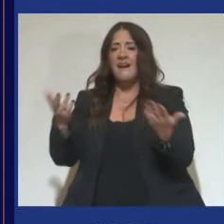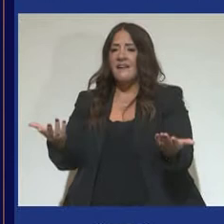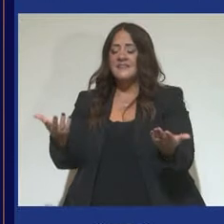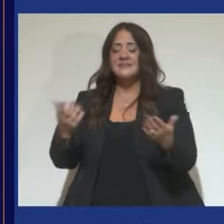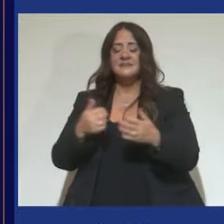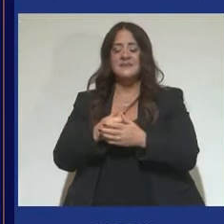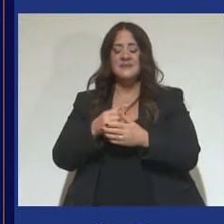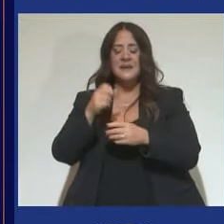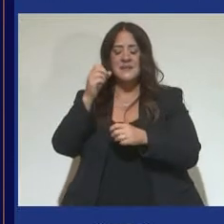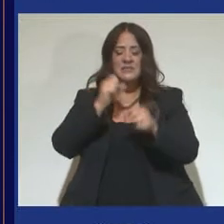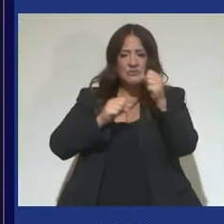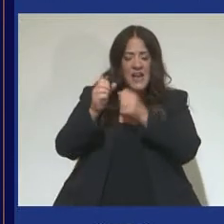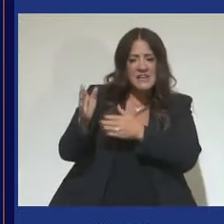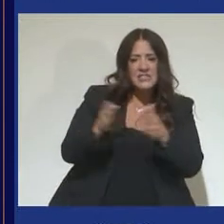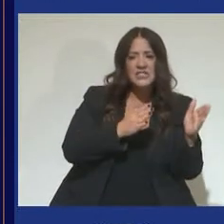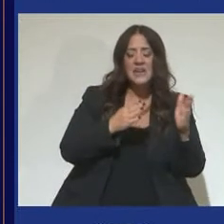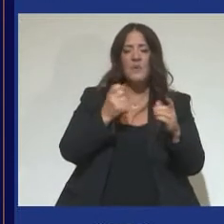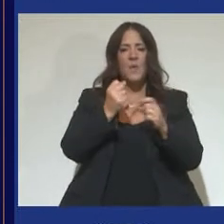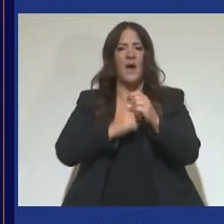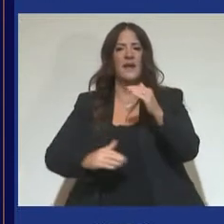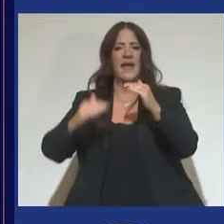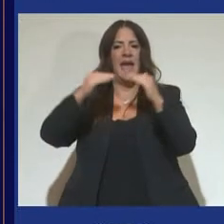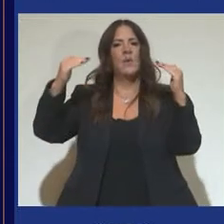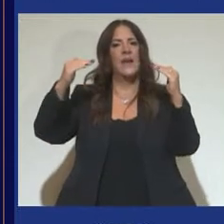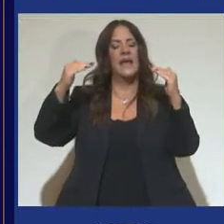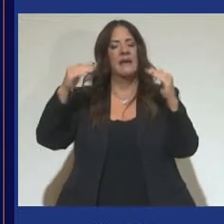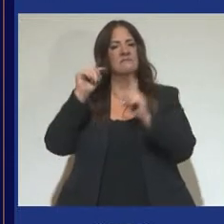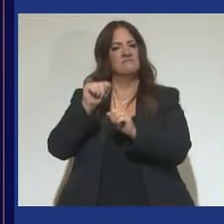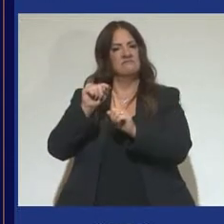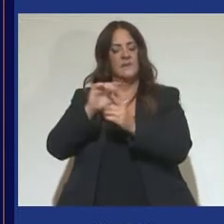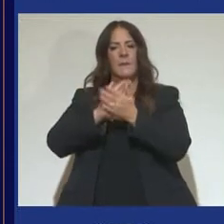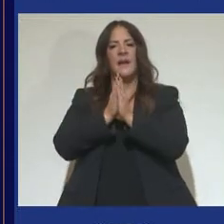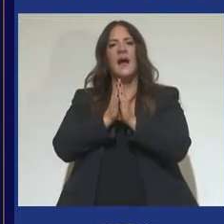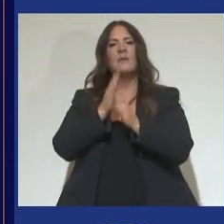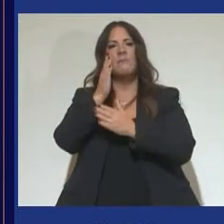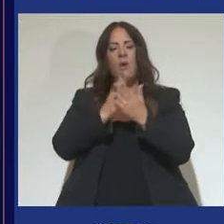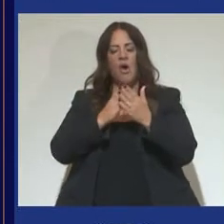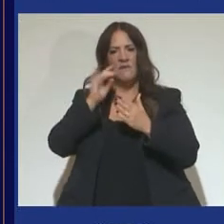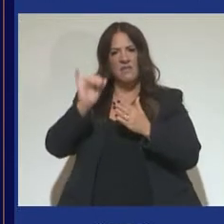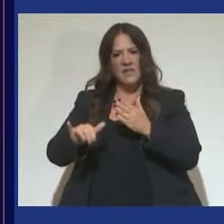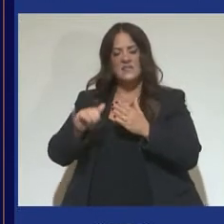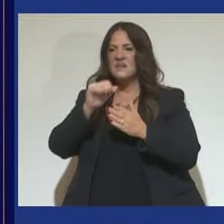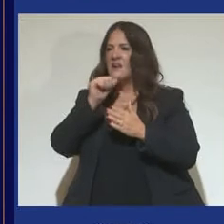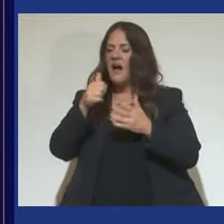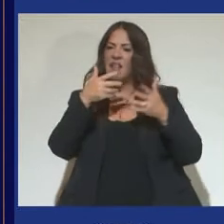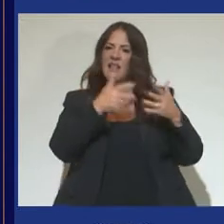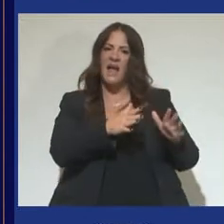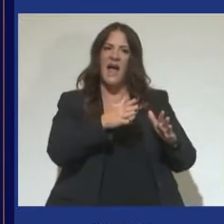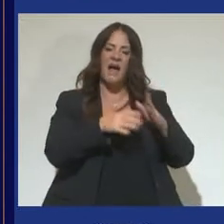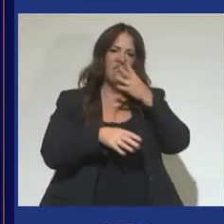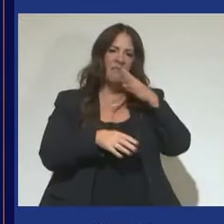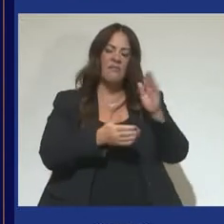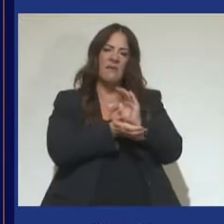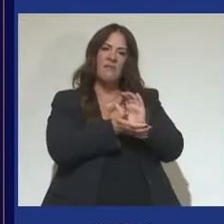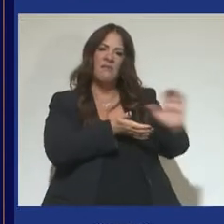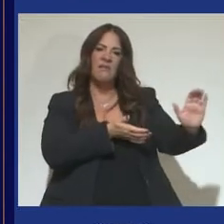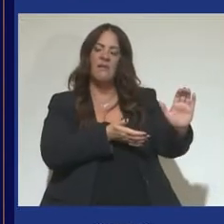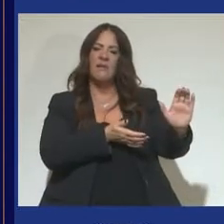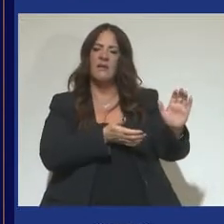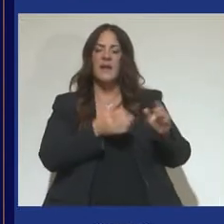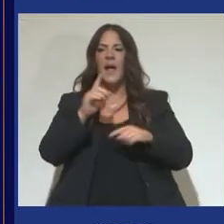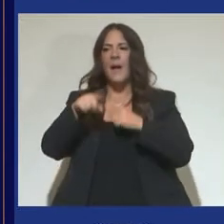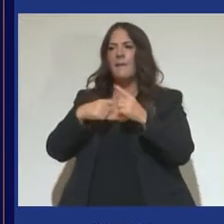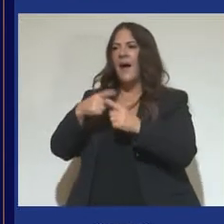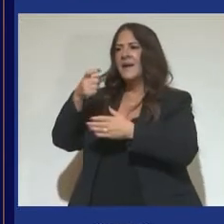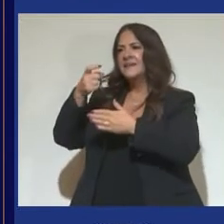infraestructuras si queremos tener que hacer que la equidad sea lo más importante en nuestro esfuerzo no